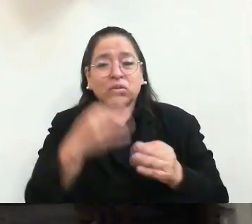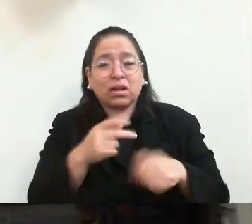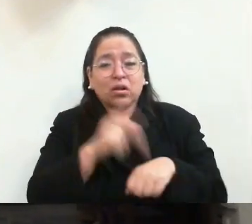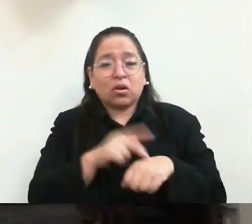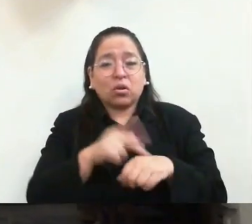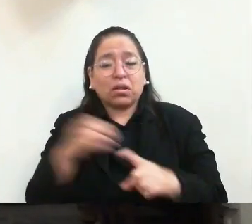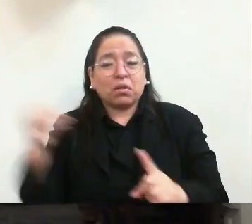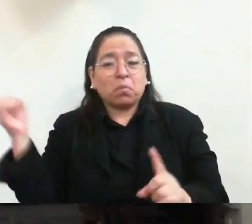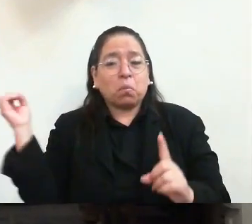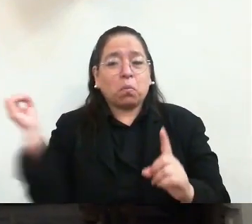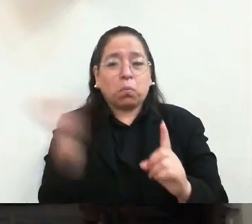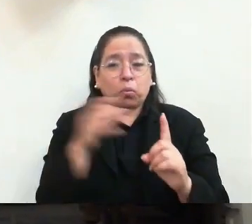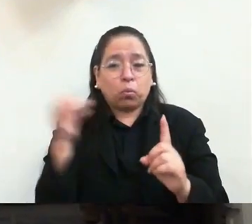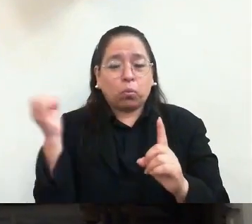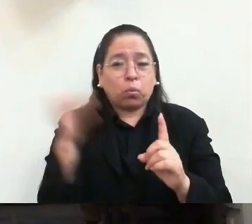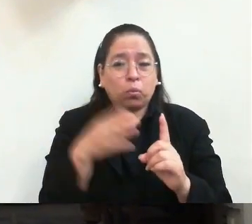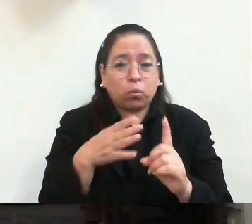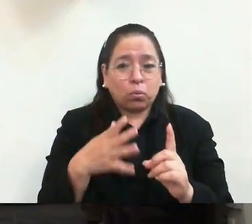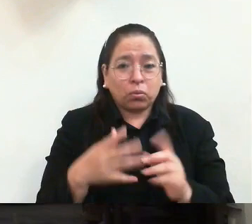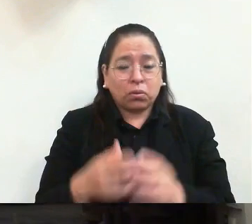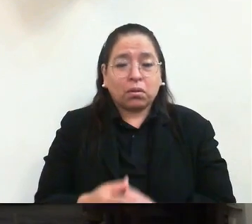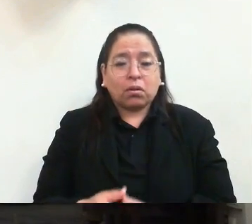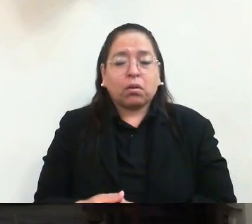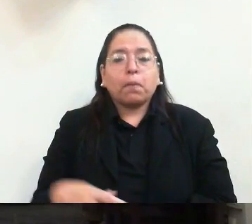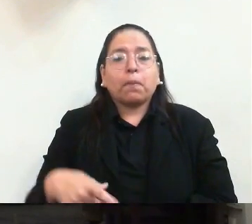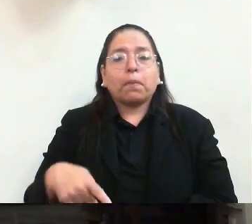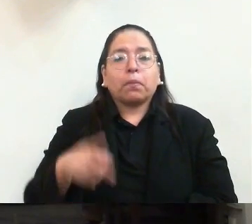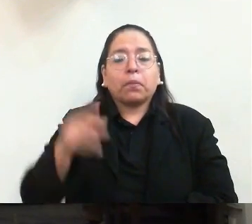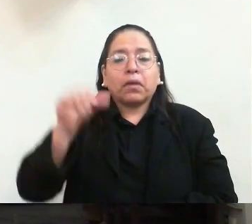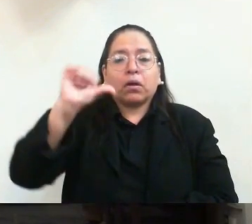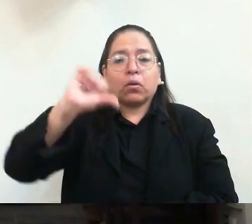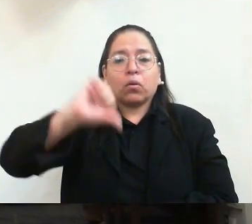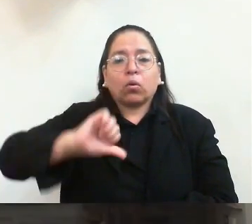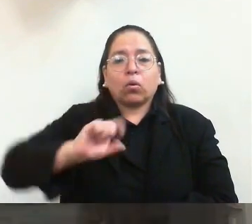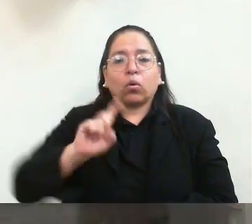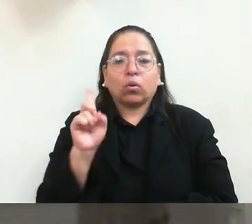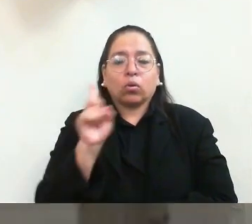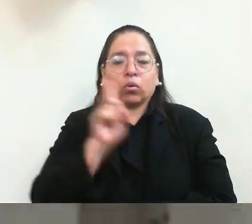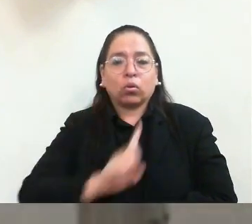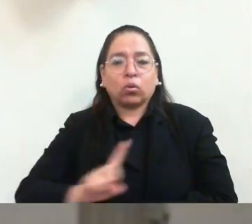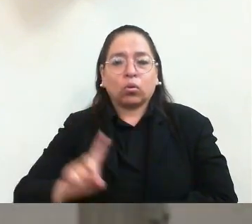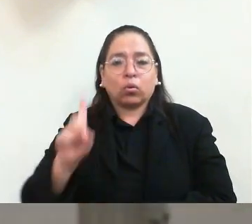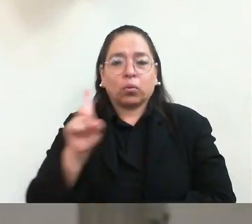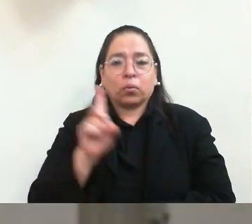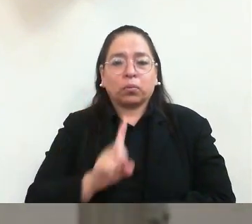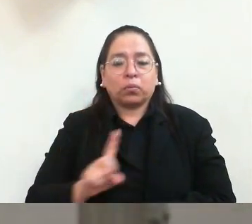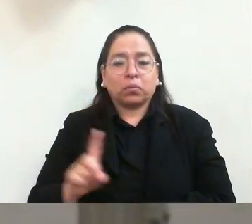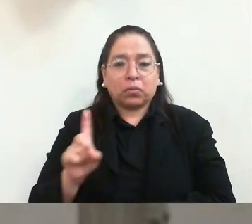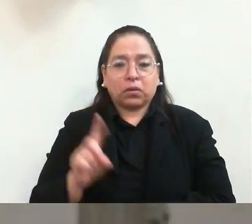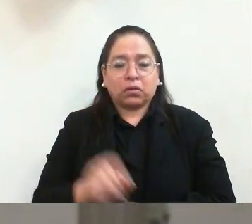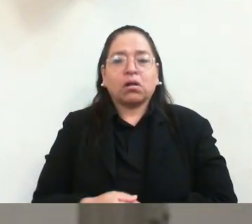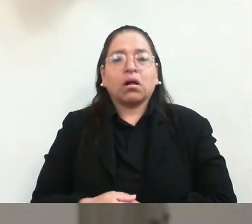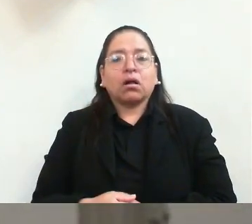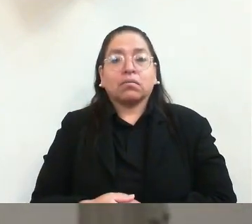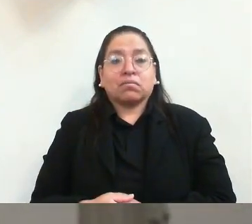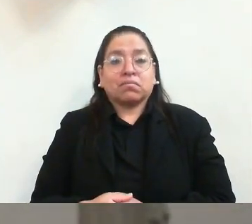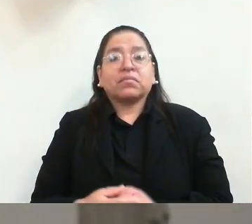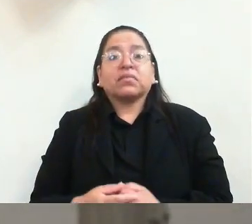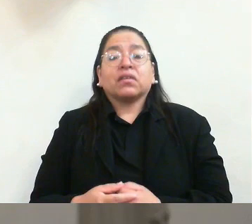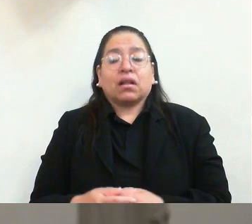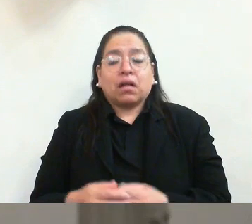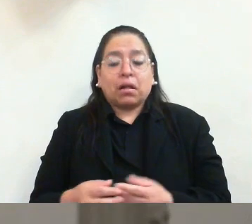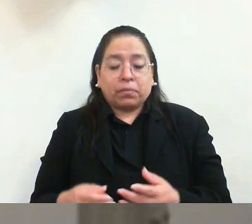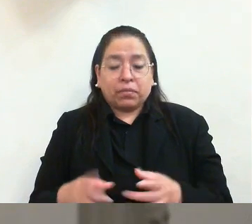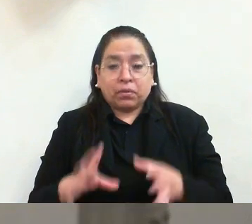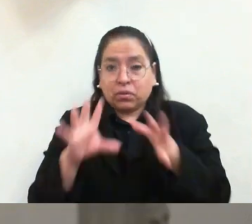y ahora en este domingo vemos esta escena tan compleja